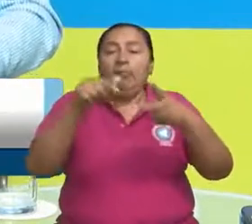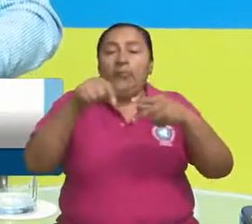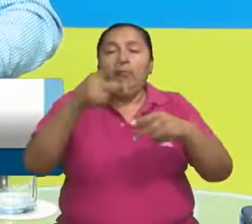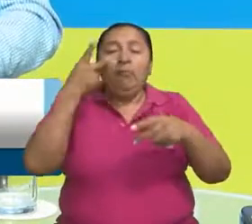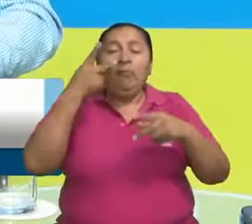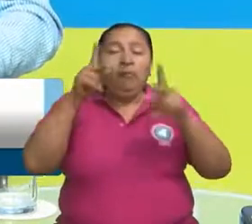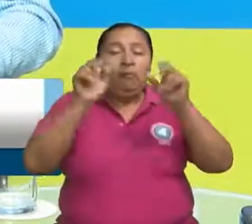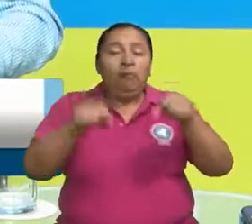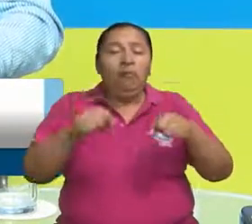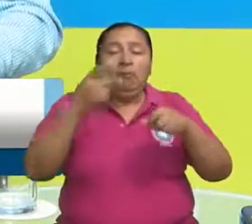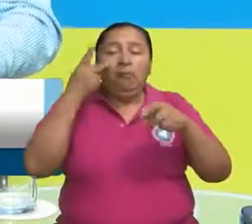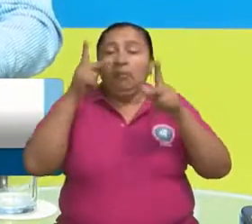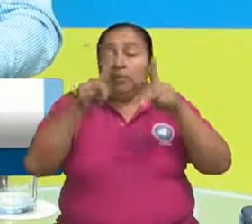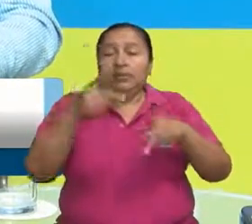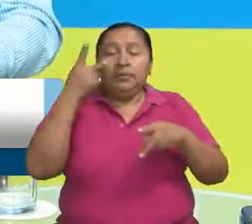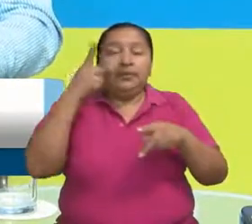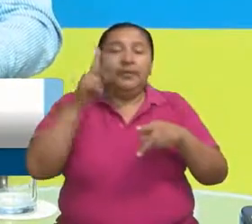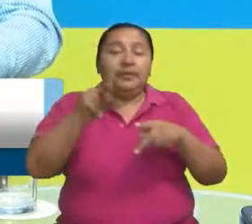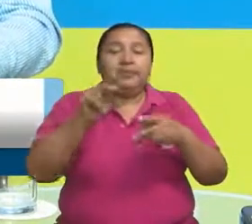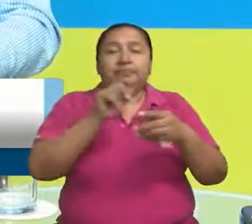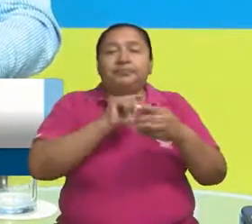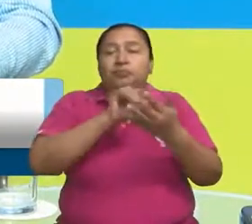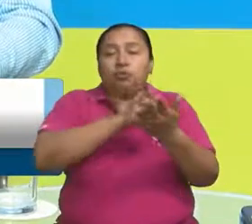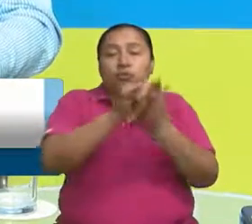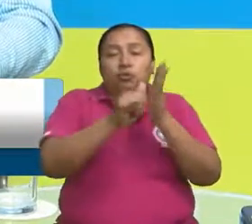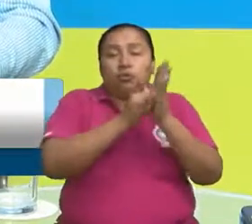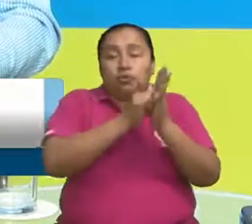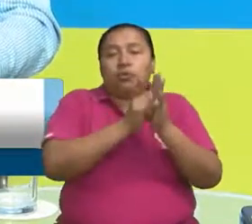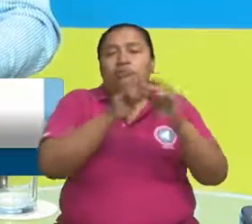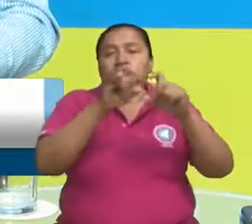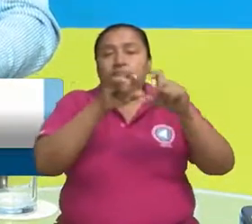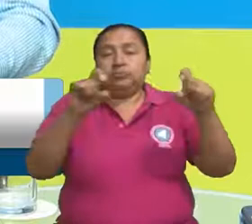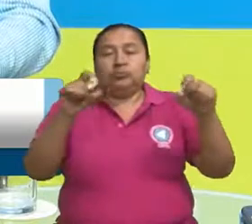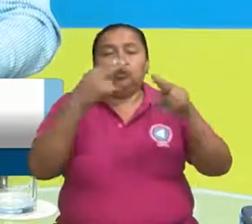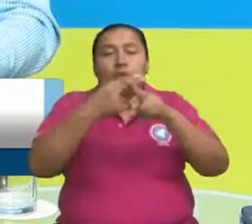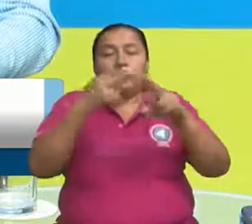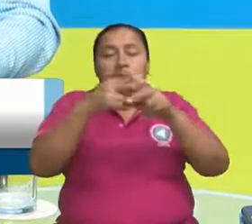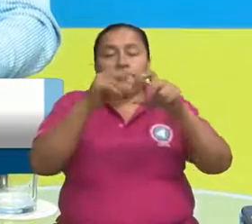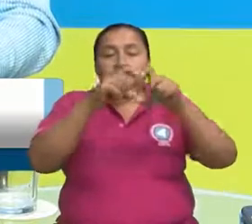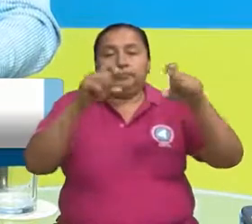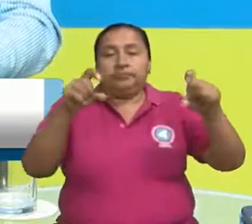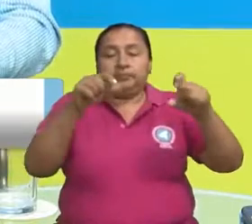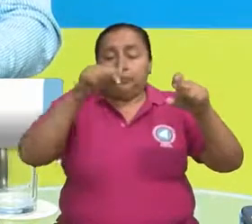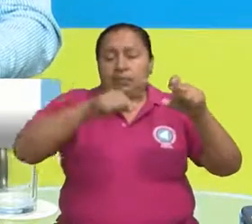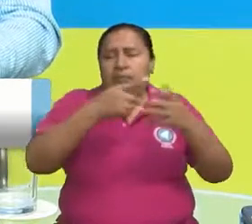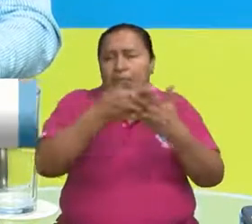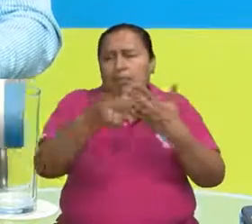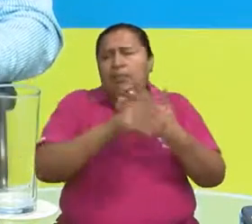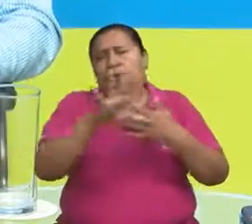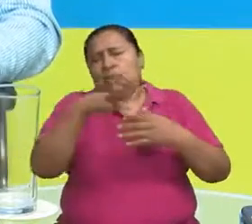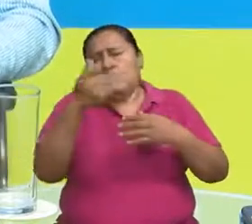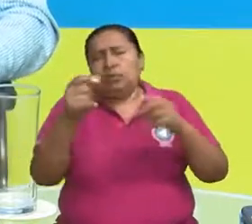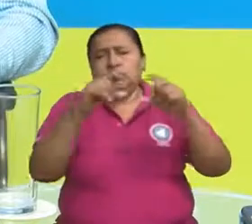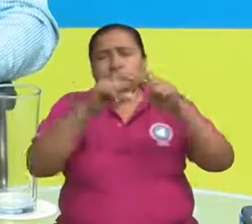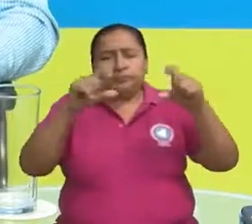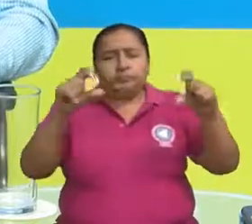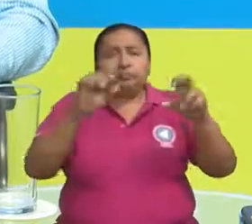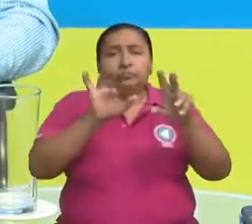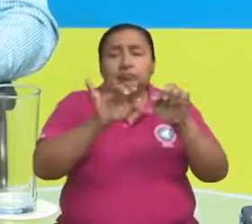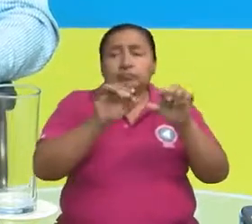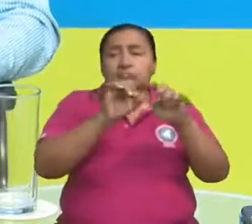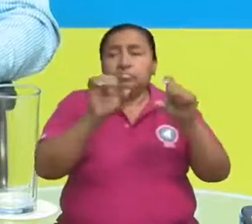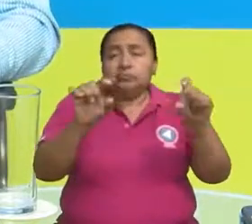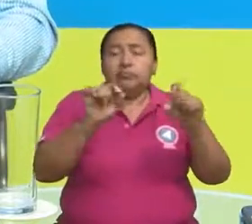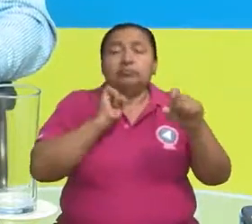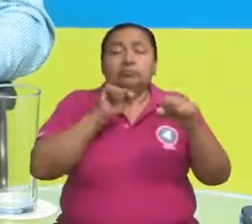ven en YouTube, en esta plataforma digital, usted puede ver este y otro programa y usted simplemente nos busca